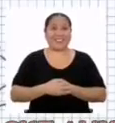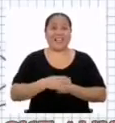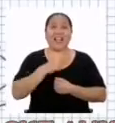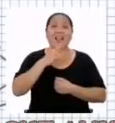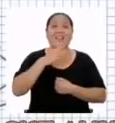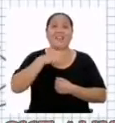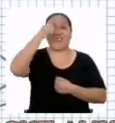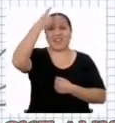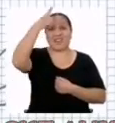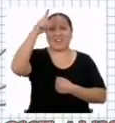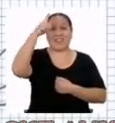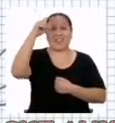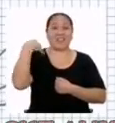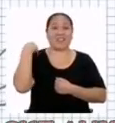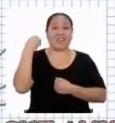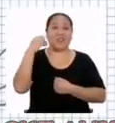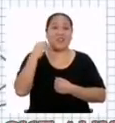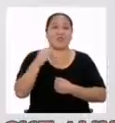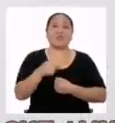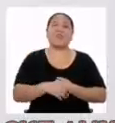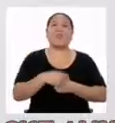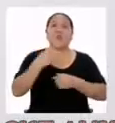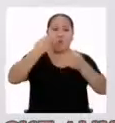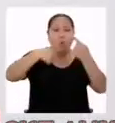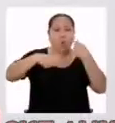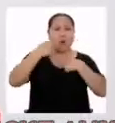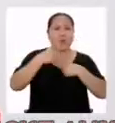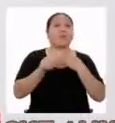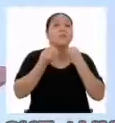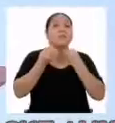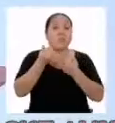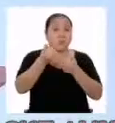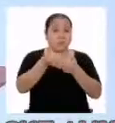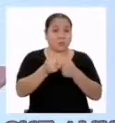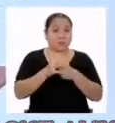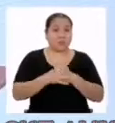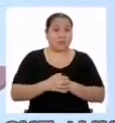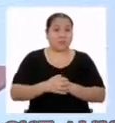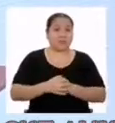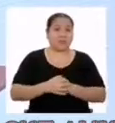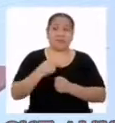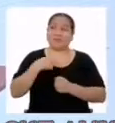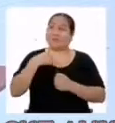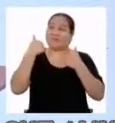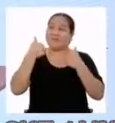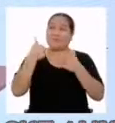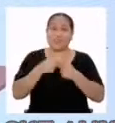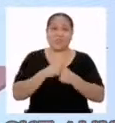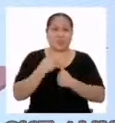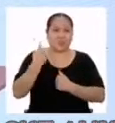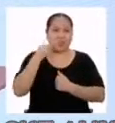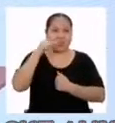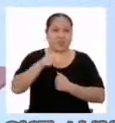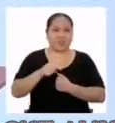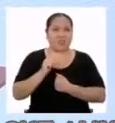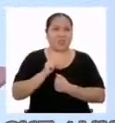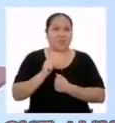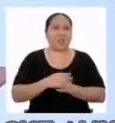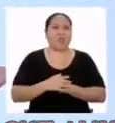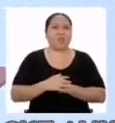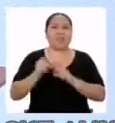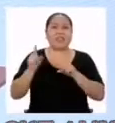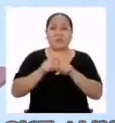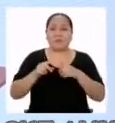liderazgo en jóvenes. Cuéntame, ¿cómo te fue? Me fue muy bien y no solo en eso, me sirvió además para